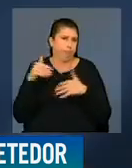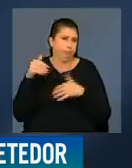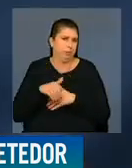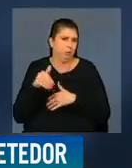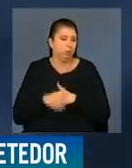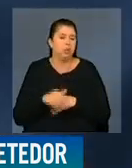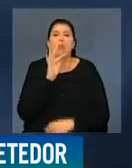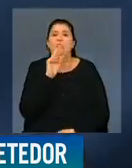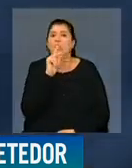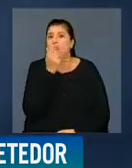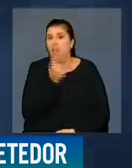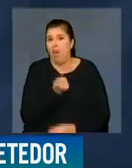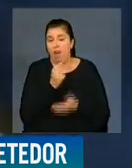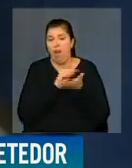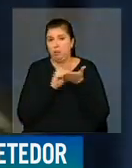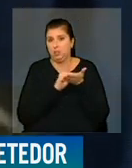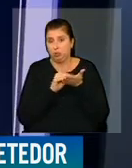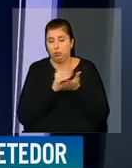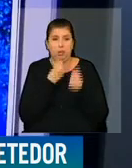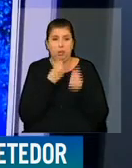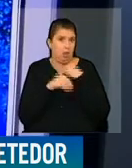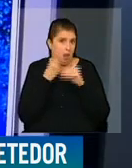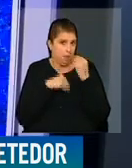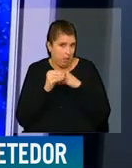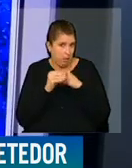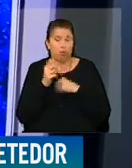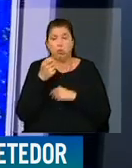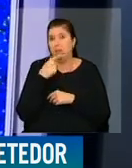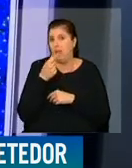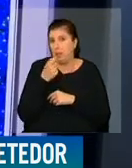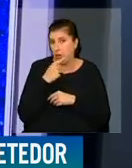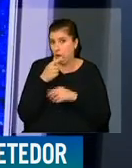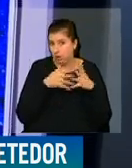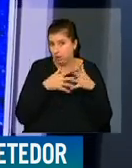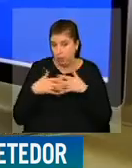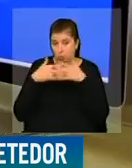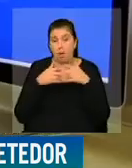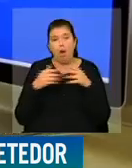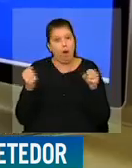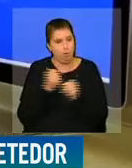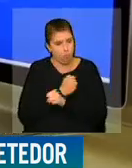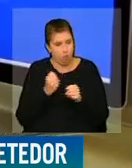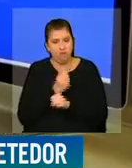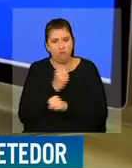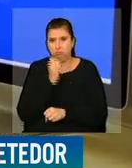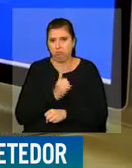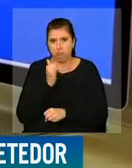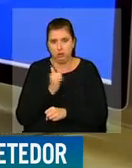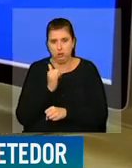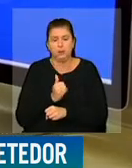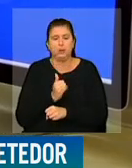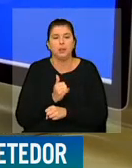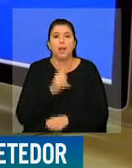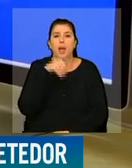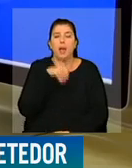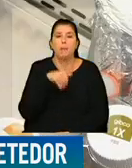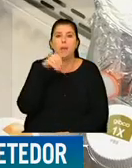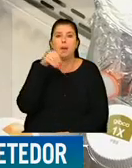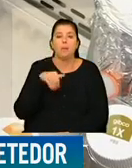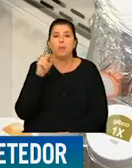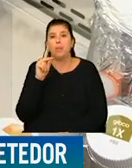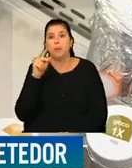FDA, la Administración de Alimentos y Medicamentos de Estados Unidos, apruebe el uso terapéutico de drogas psicodélicas. El MDMA podría recibir